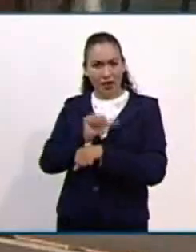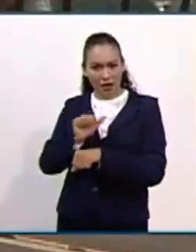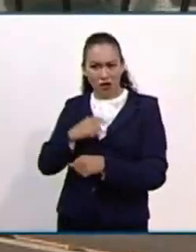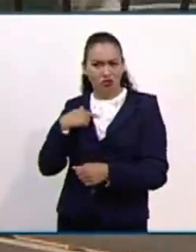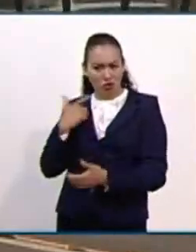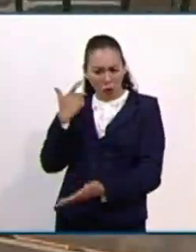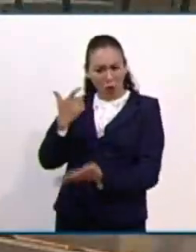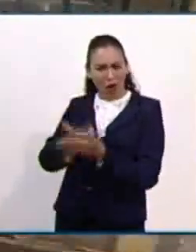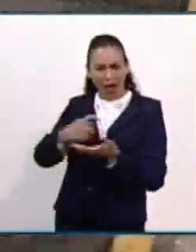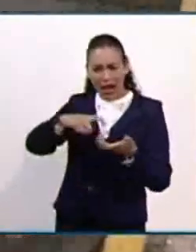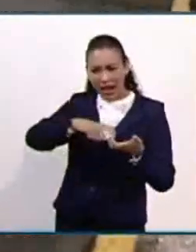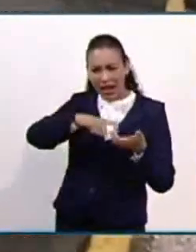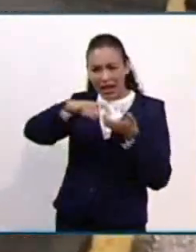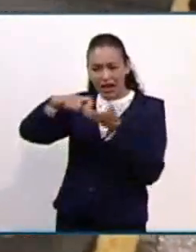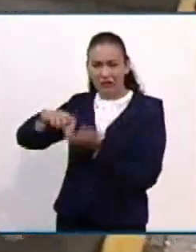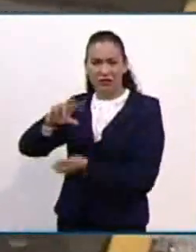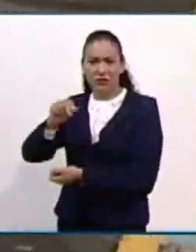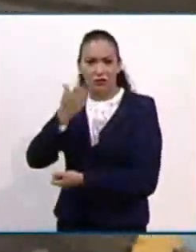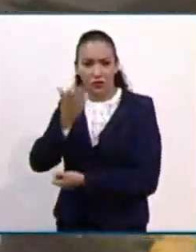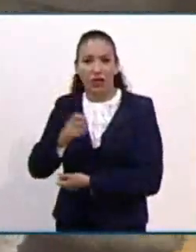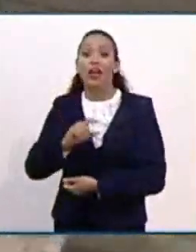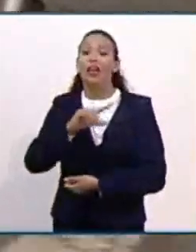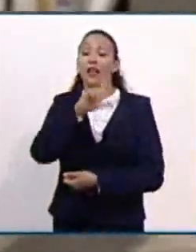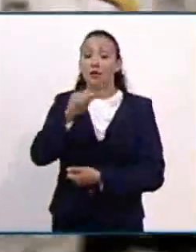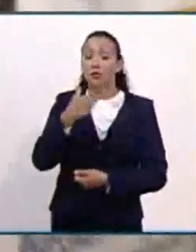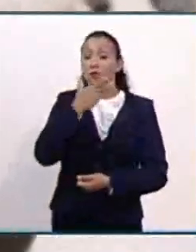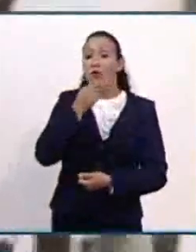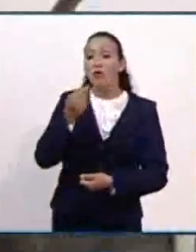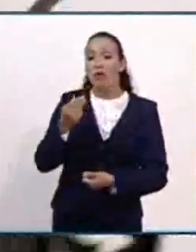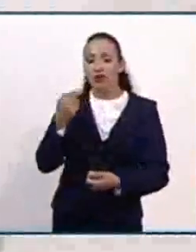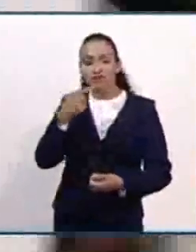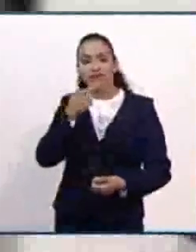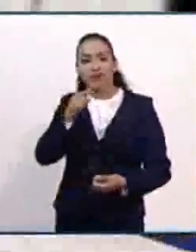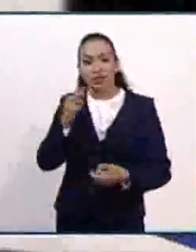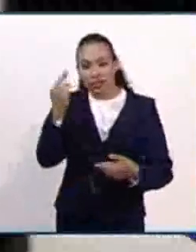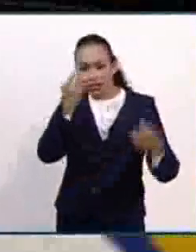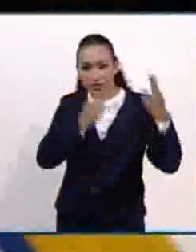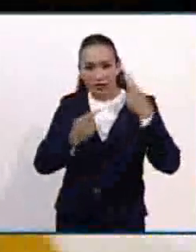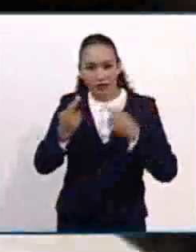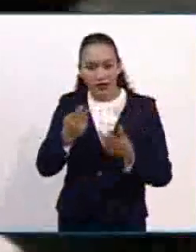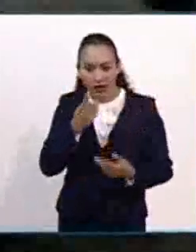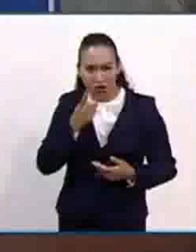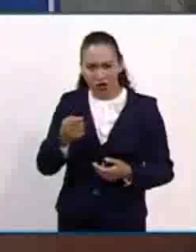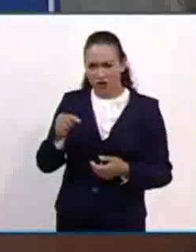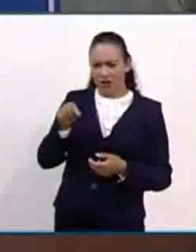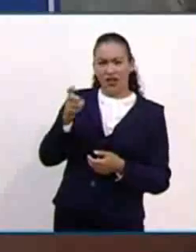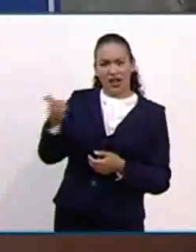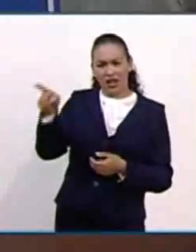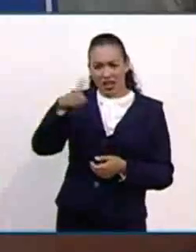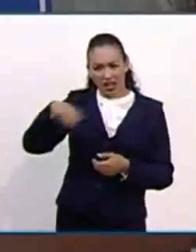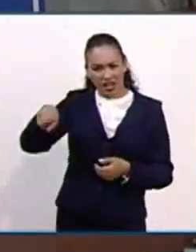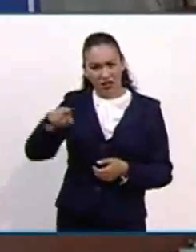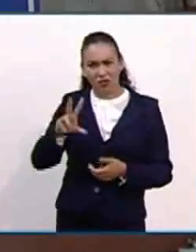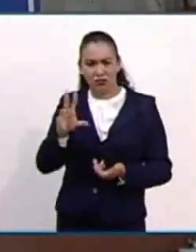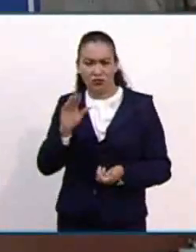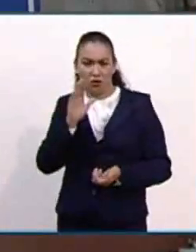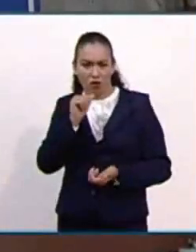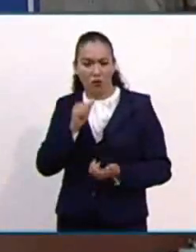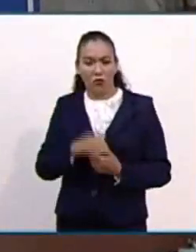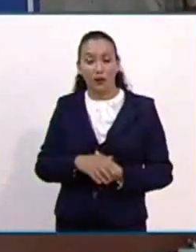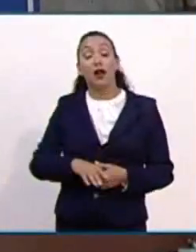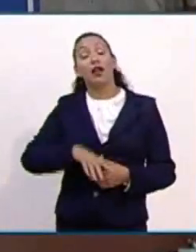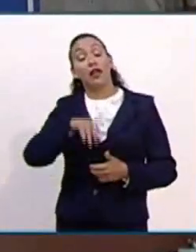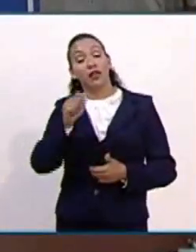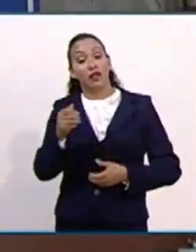embargo, el concesionario interpuso un recurso de revisión al considerar que no tenía el carácter de autoridad responsable. El